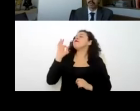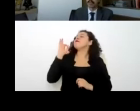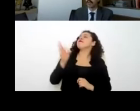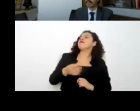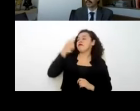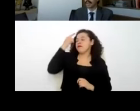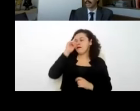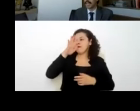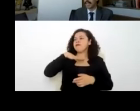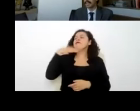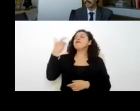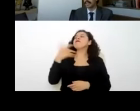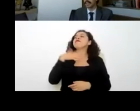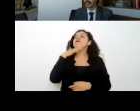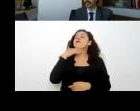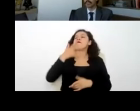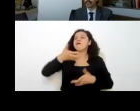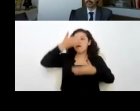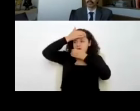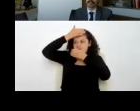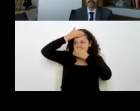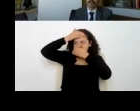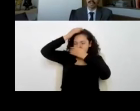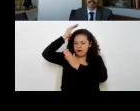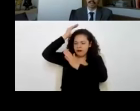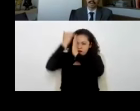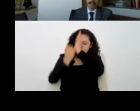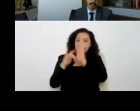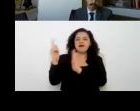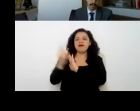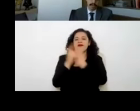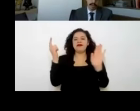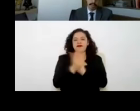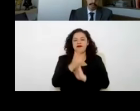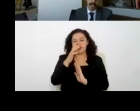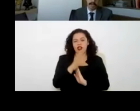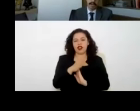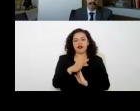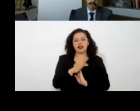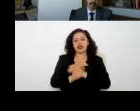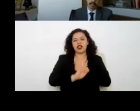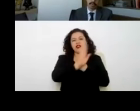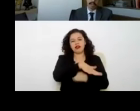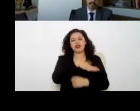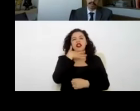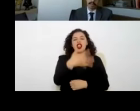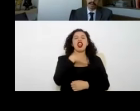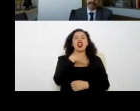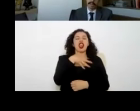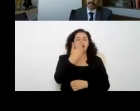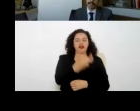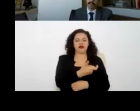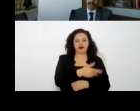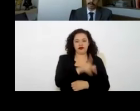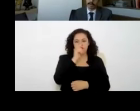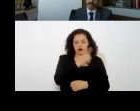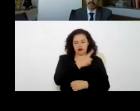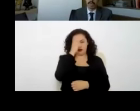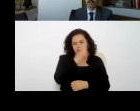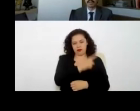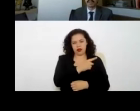terrorismo. Aunque la ley solo se conozca como ley antilavado, también busca combatir el financiamiento